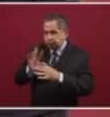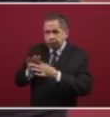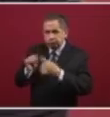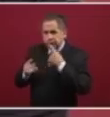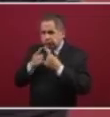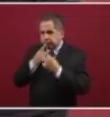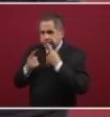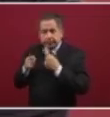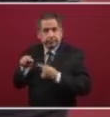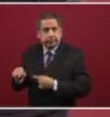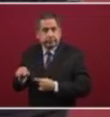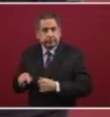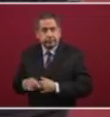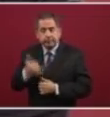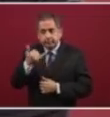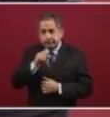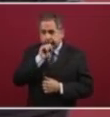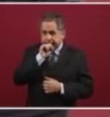y